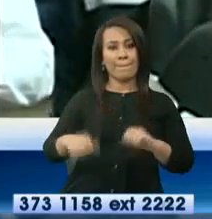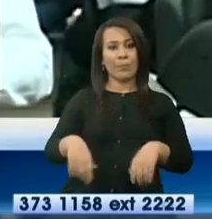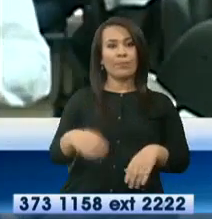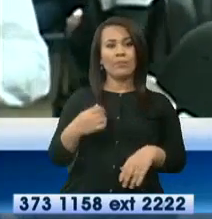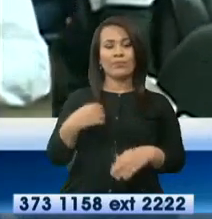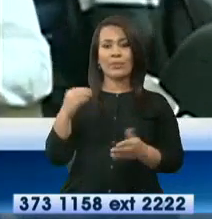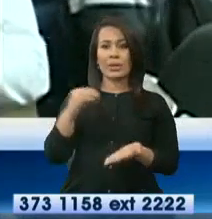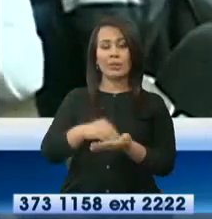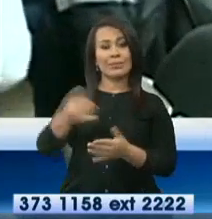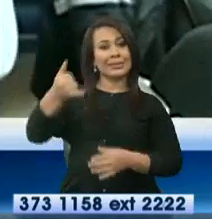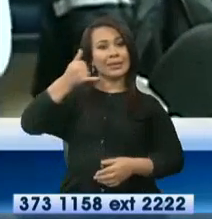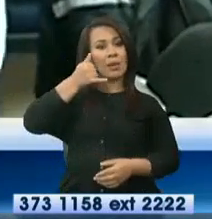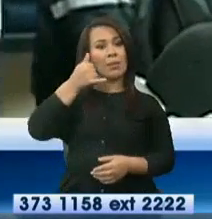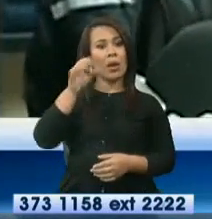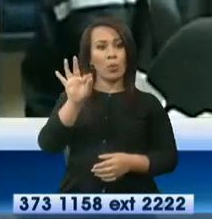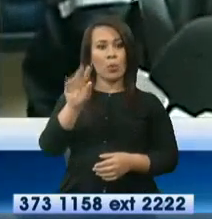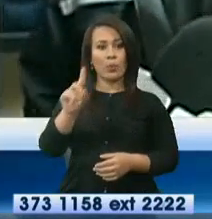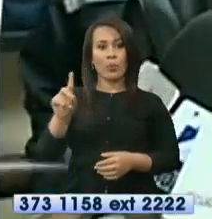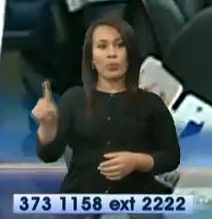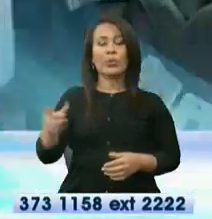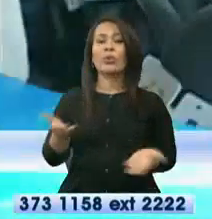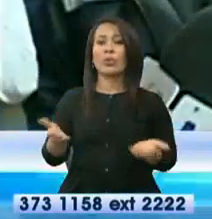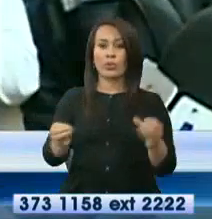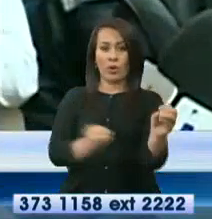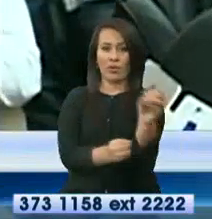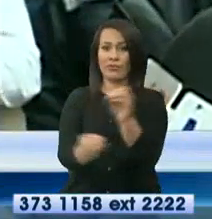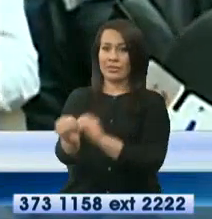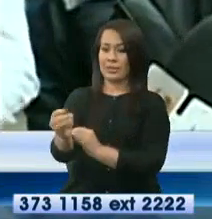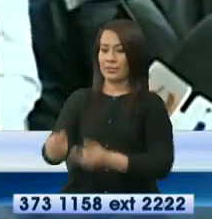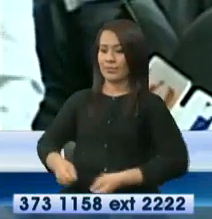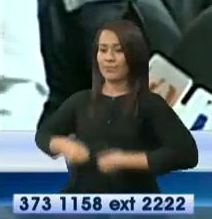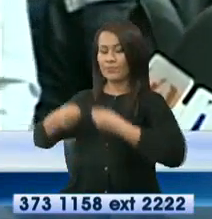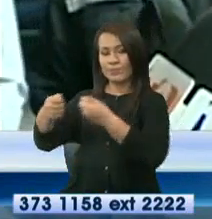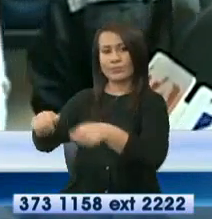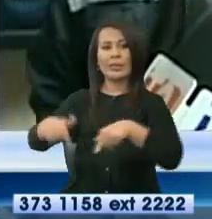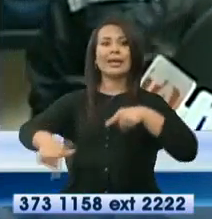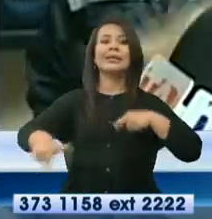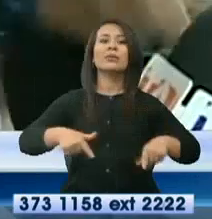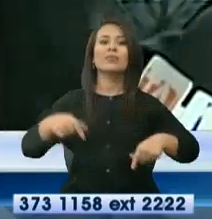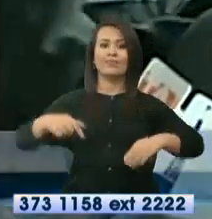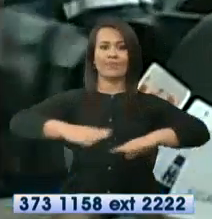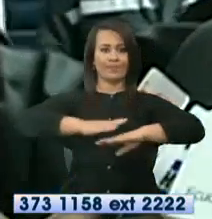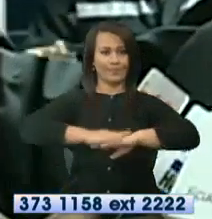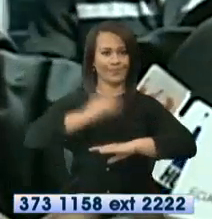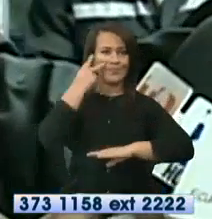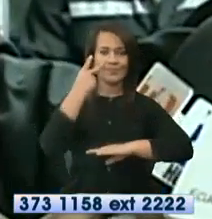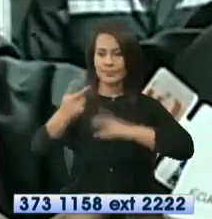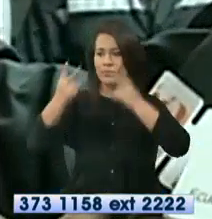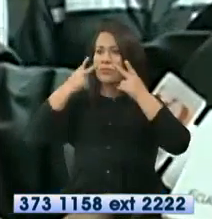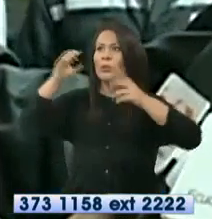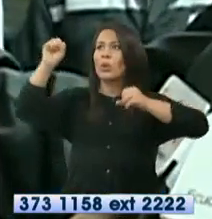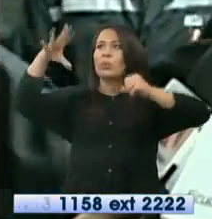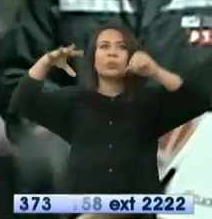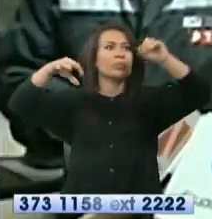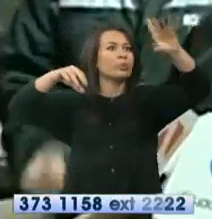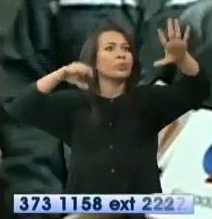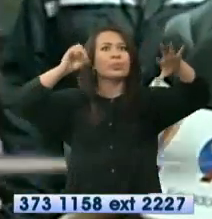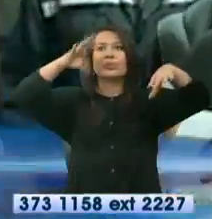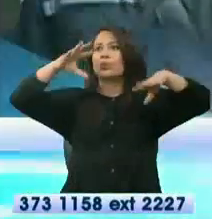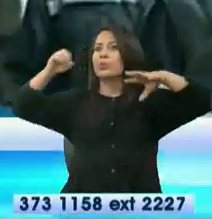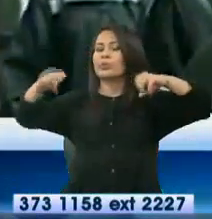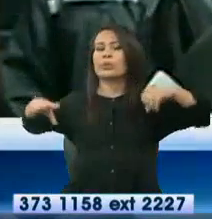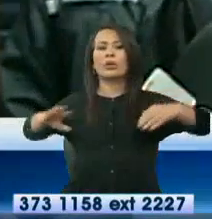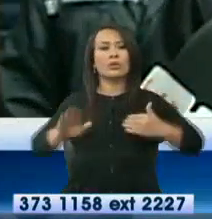al 911 y el despacho de los recursos va a ser desde aquí, desde estas consolas. Desconcentramos el EQ911 de Quito